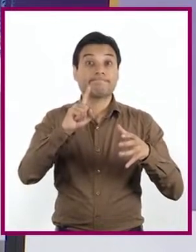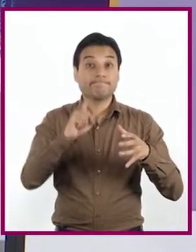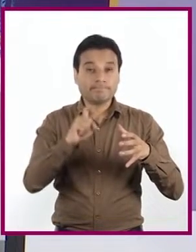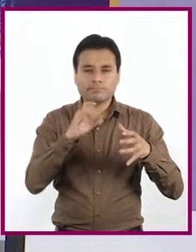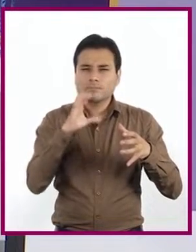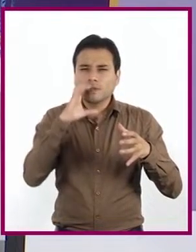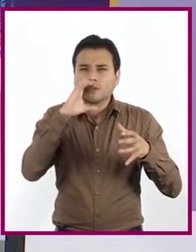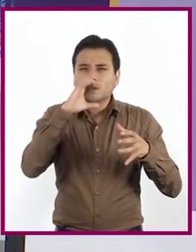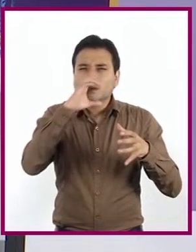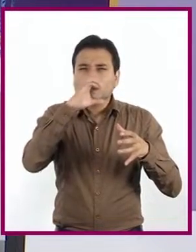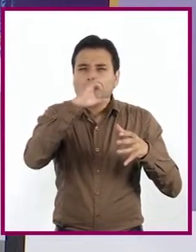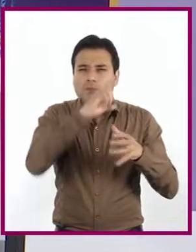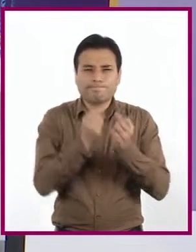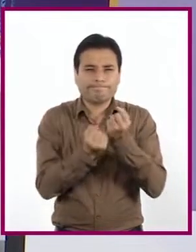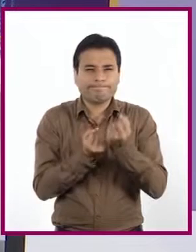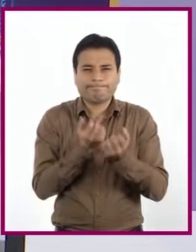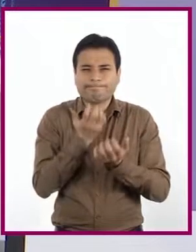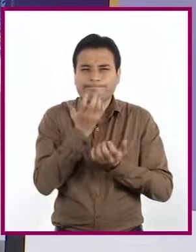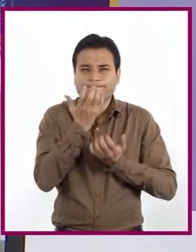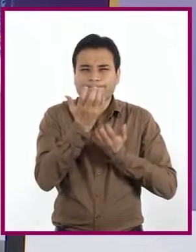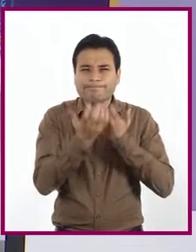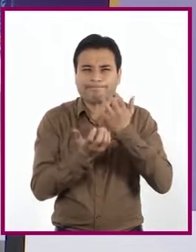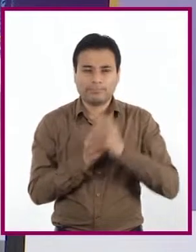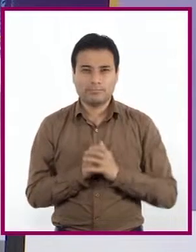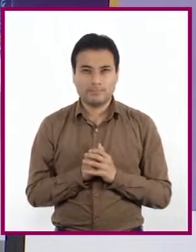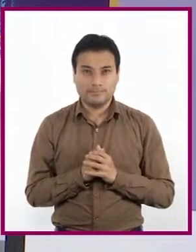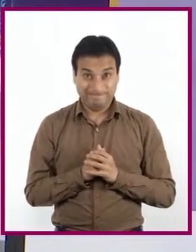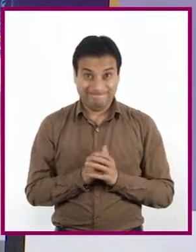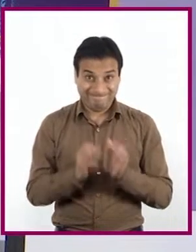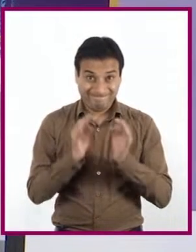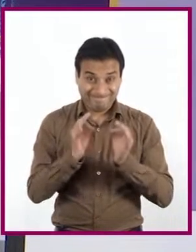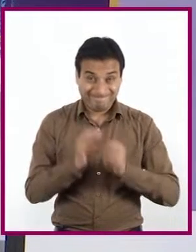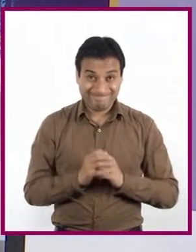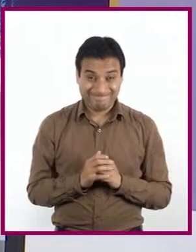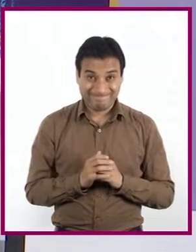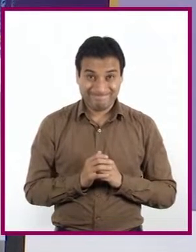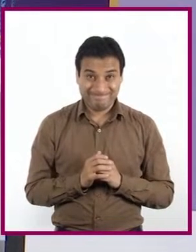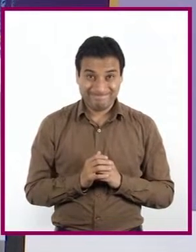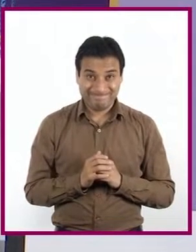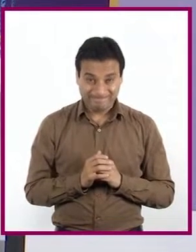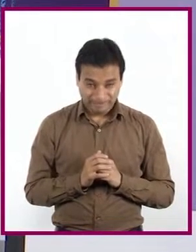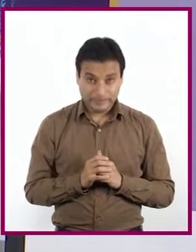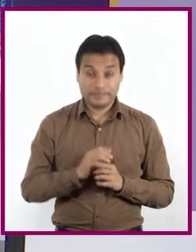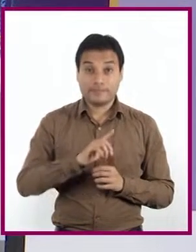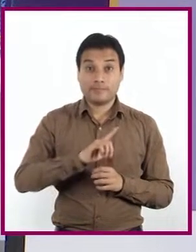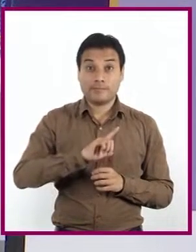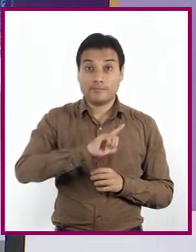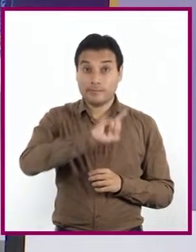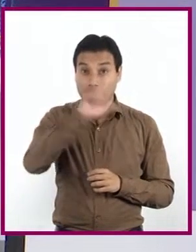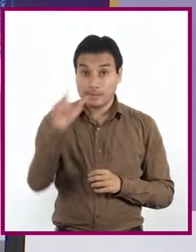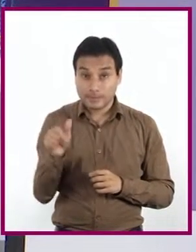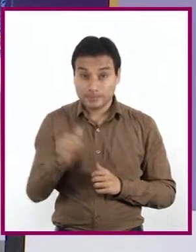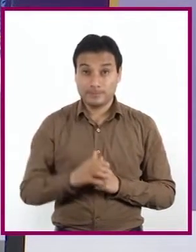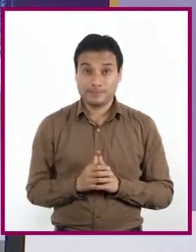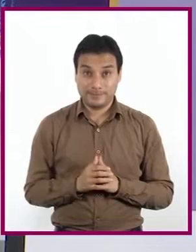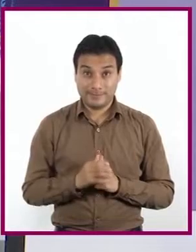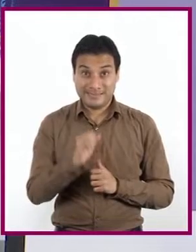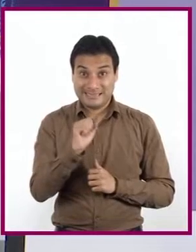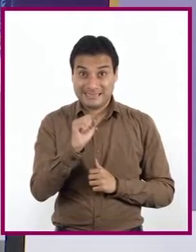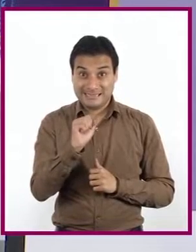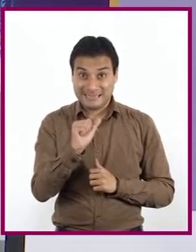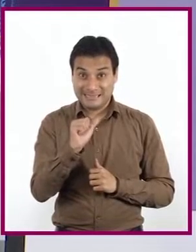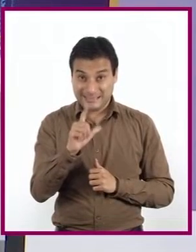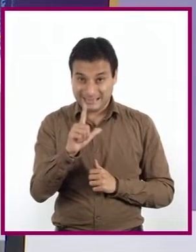más caliente que se pueda, con la intención de disolver la mayor cantidad de sal.